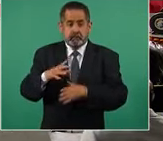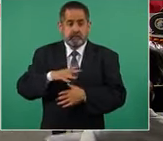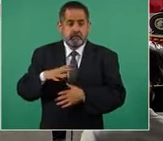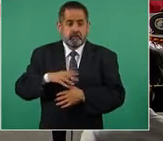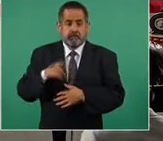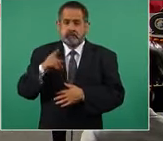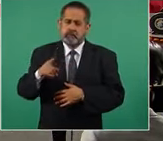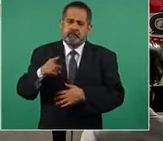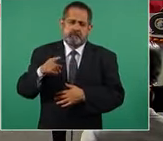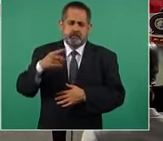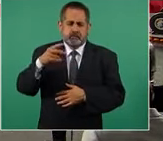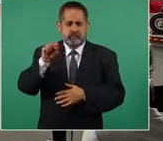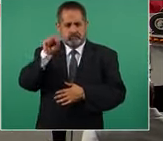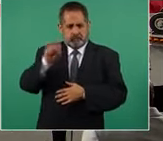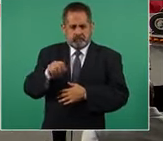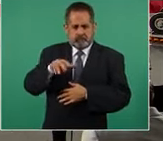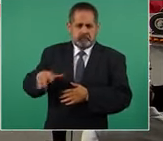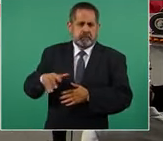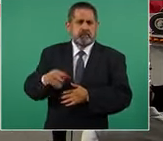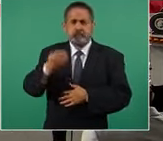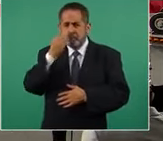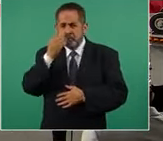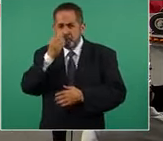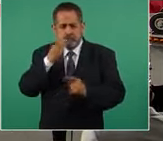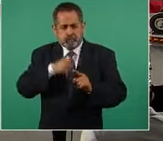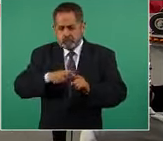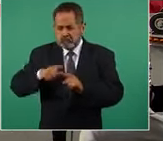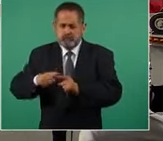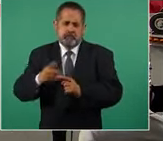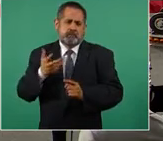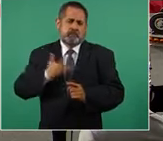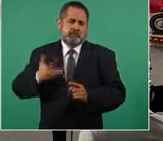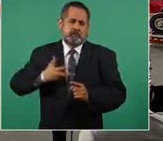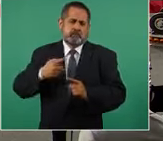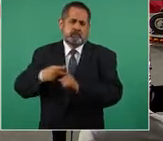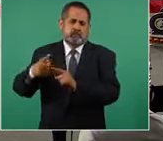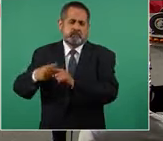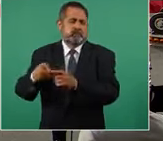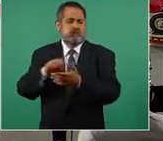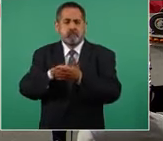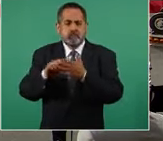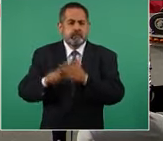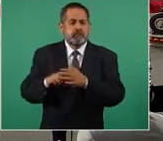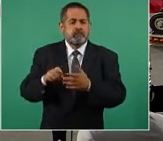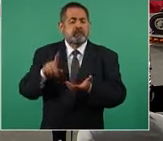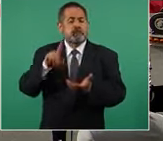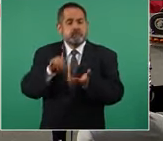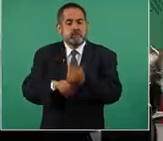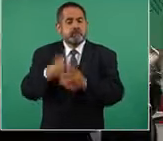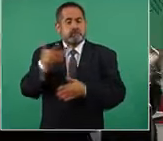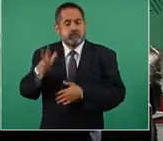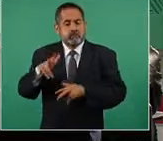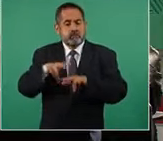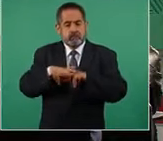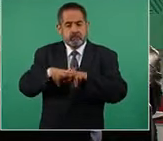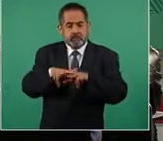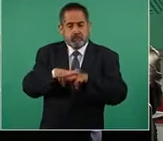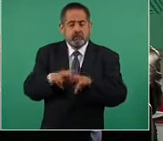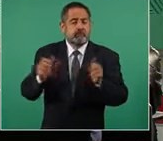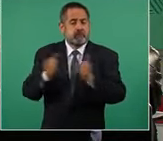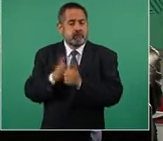riqueza gastronómica en el sureste. Imagínense que lo que pueden ser 10 trenes restaurantes, que es lo que se está